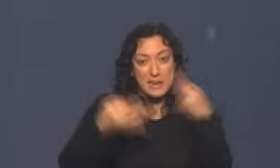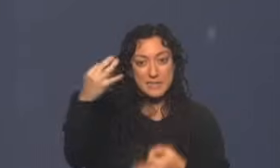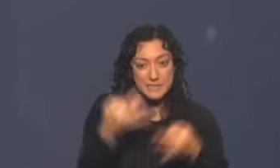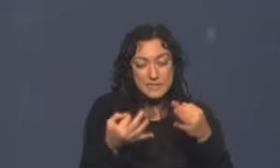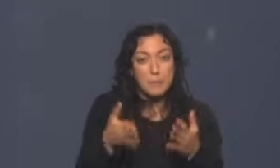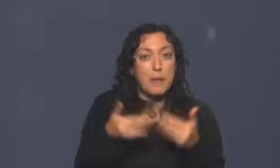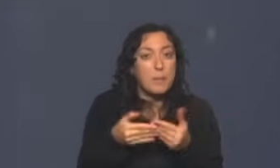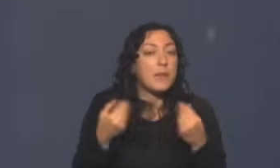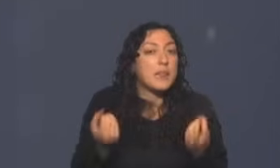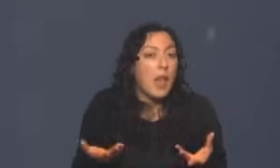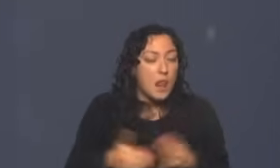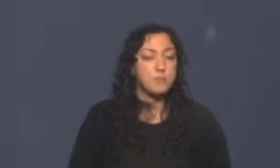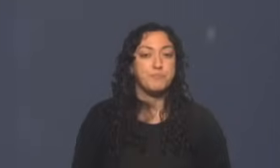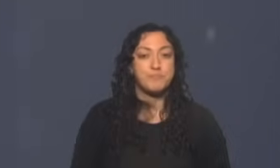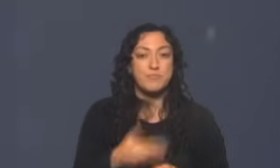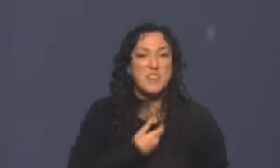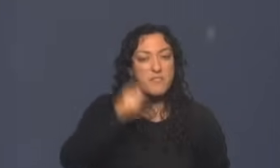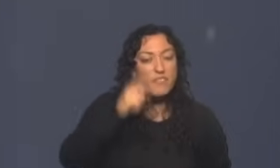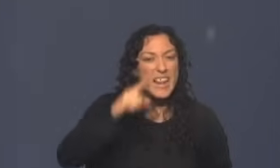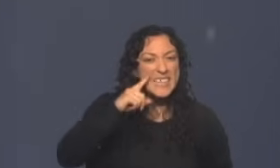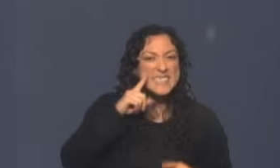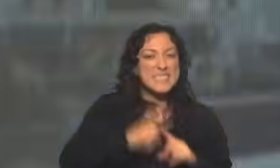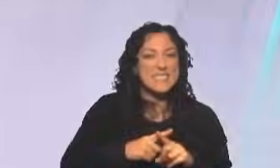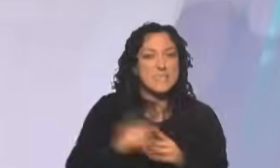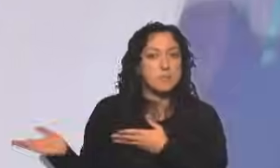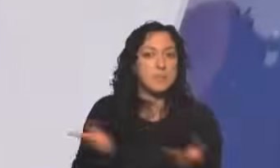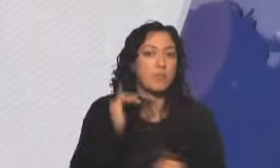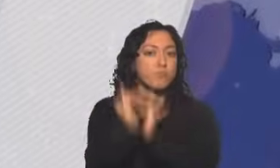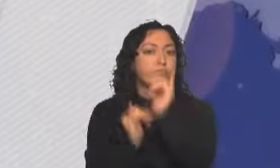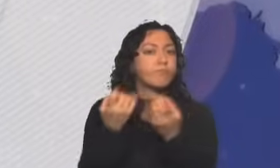en Panamá. Félix Taylor, ficha de este invitado. A ver.